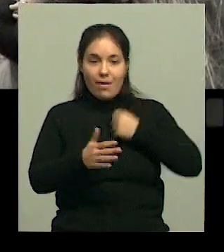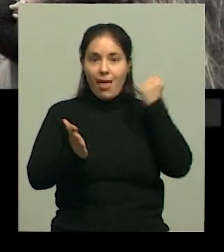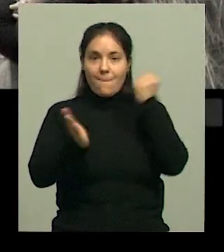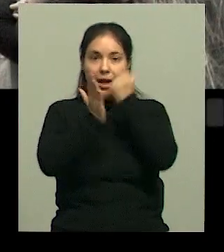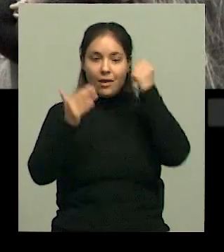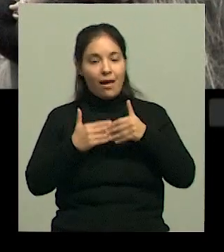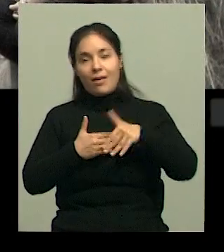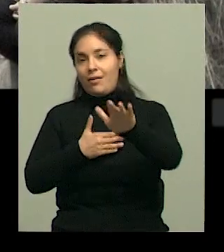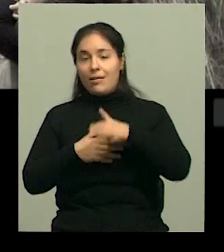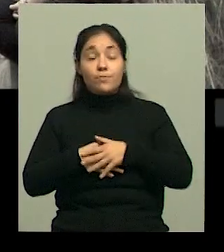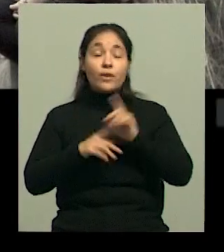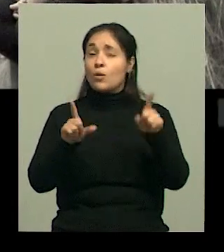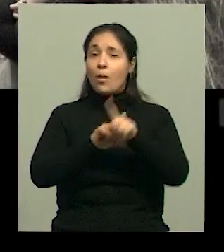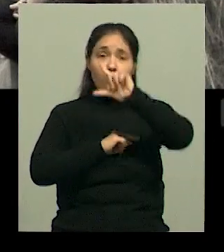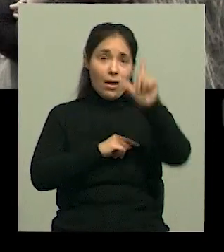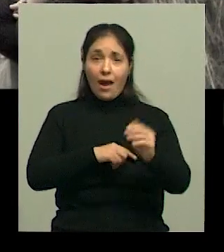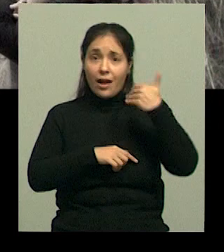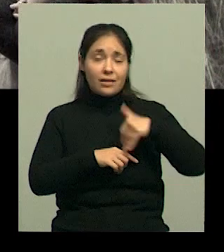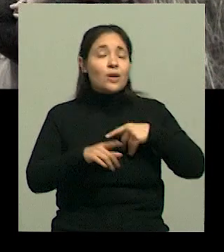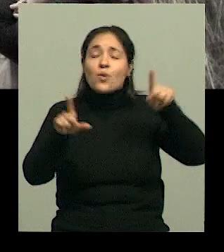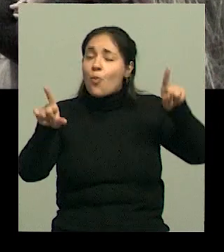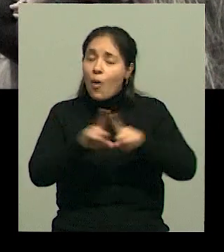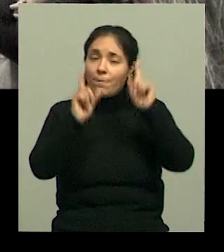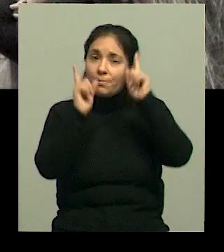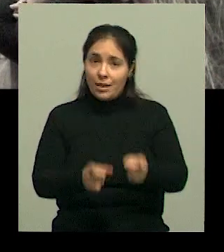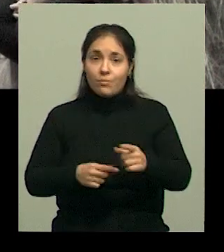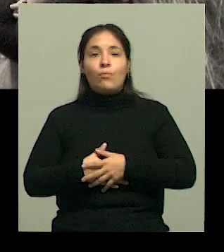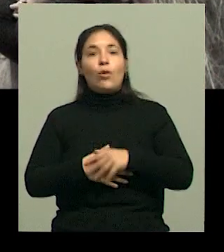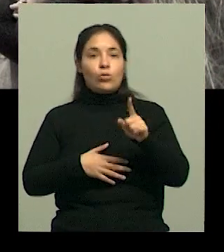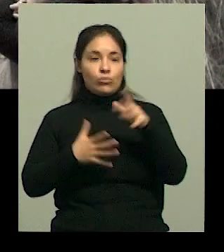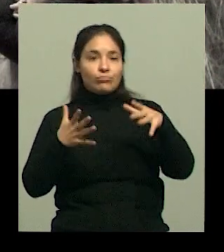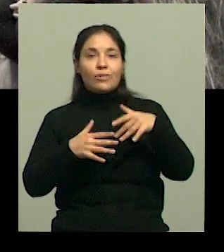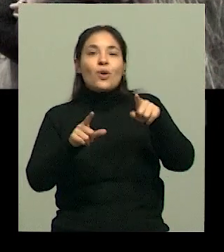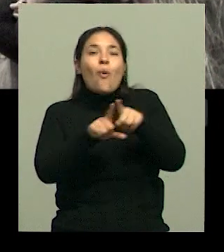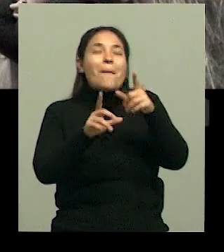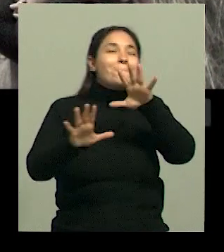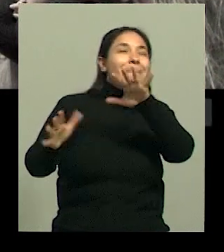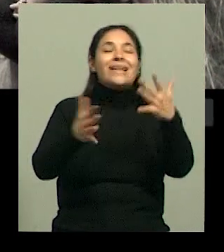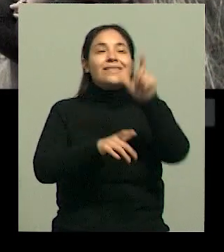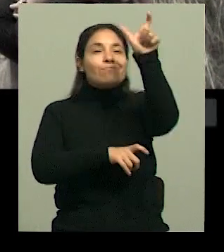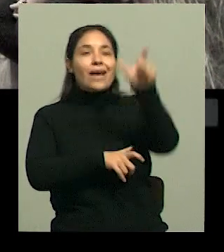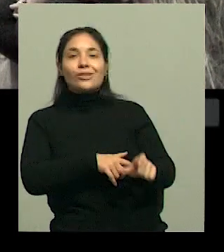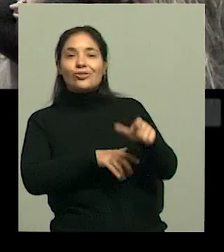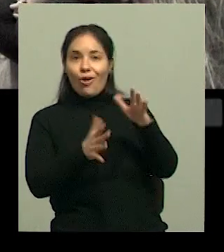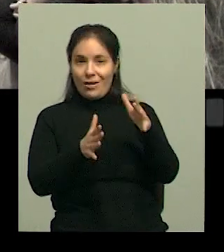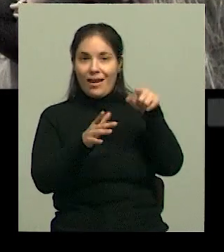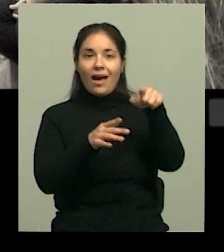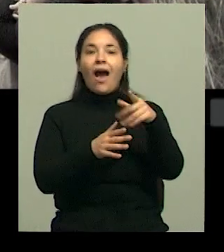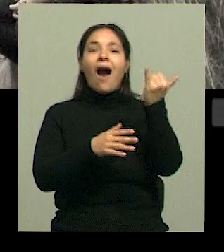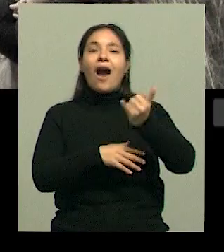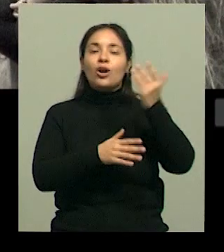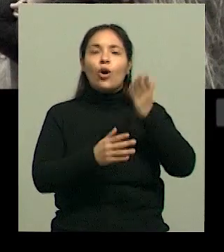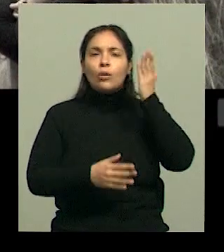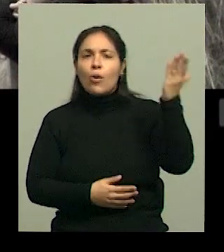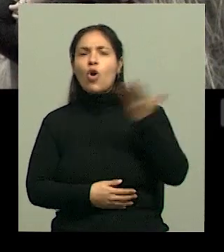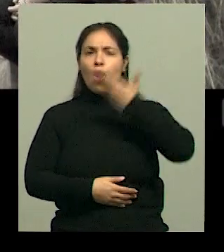pueblo, en Argentina, pasa exactamente lo mismo. Somos un cuerpo que tuvo 6 golpes,